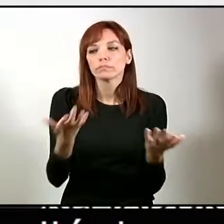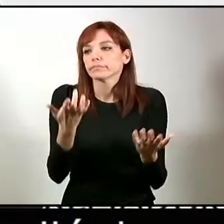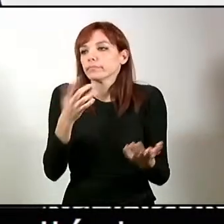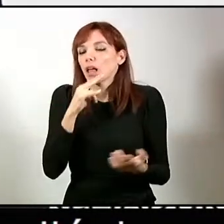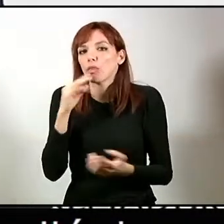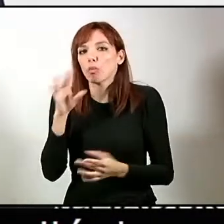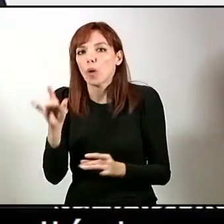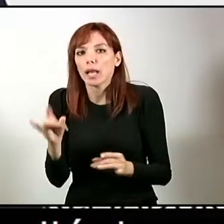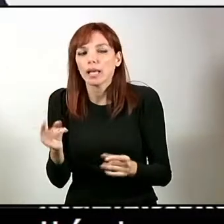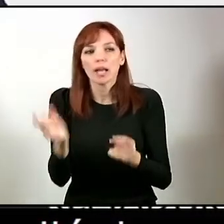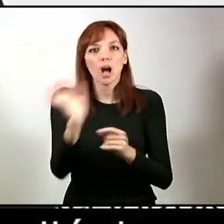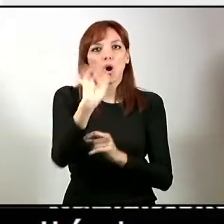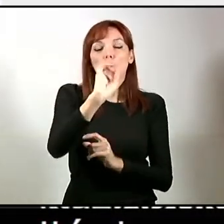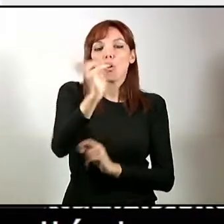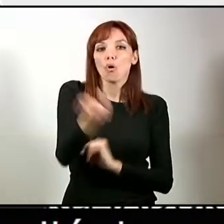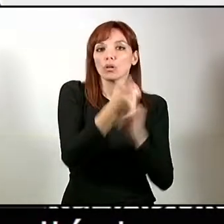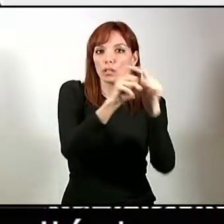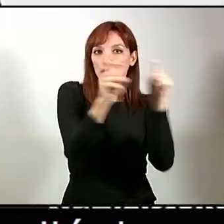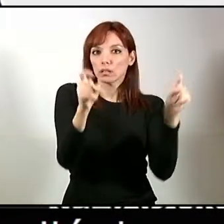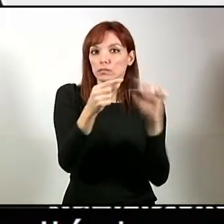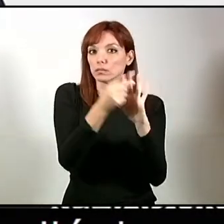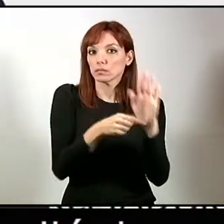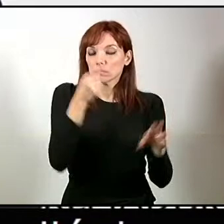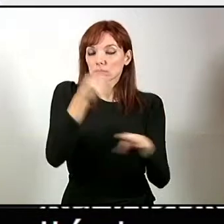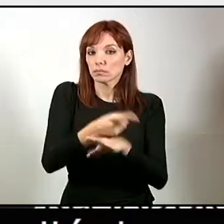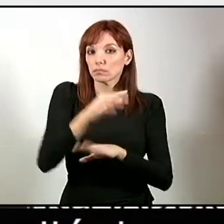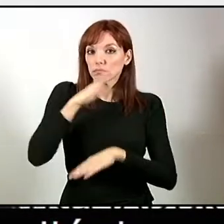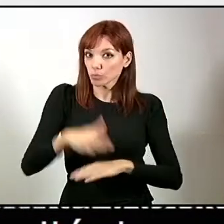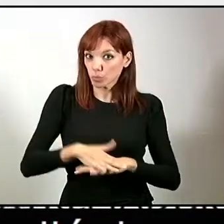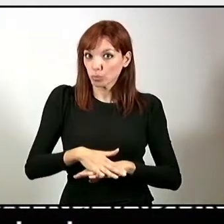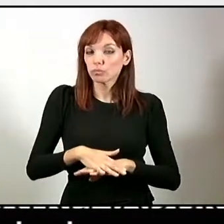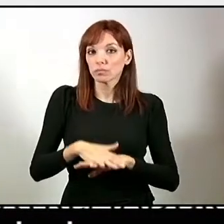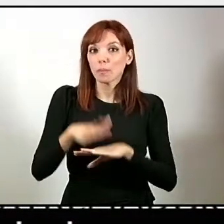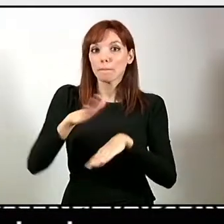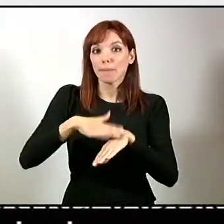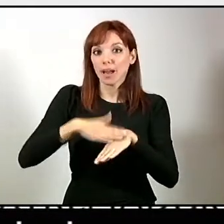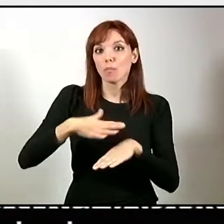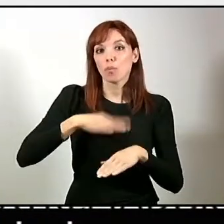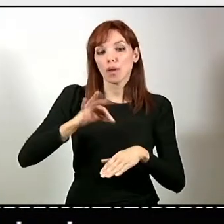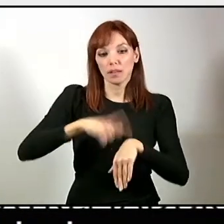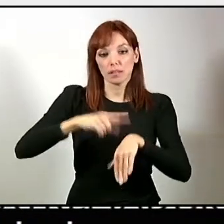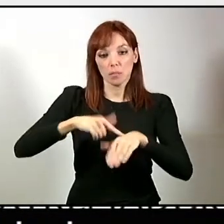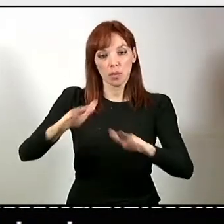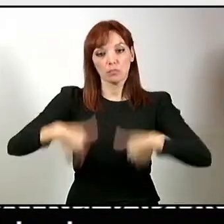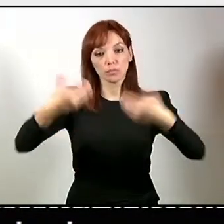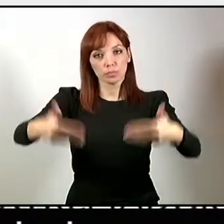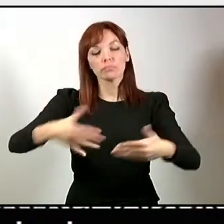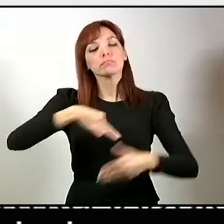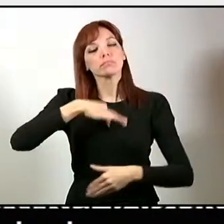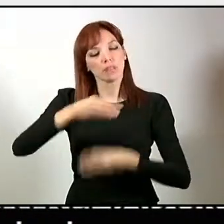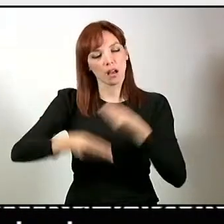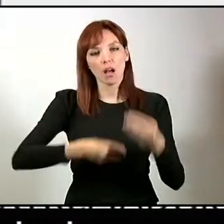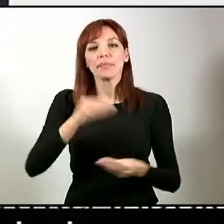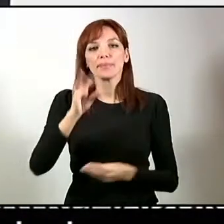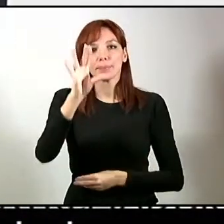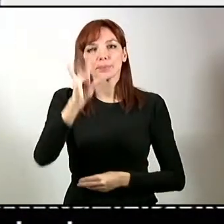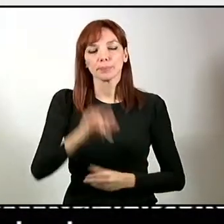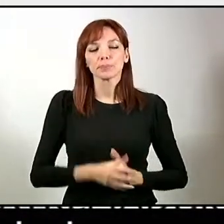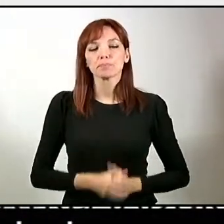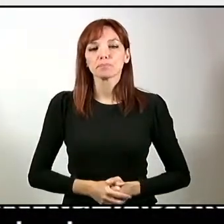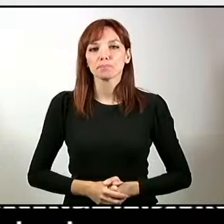X, cumple los requisitos para que se pueda prorrogar, se prorrogará sin ningún tipo de